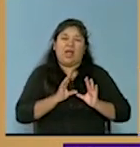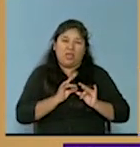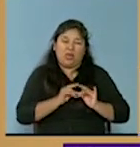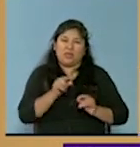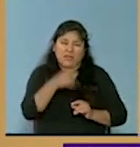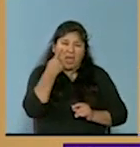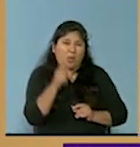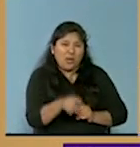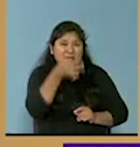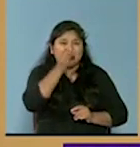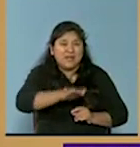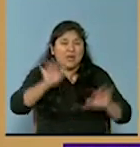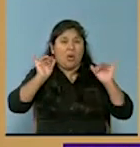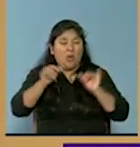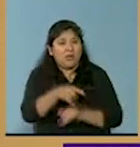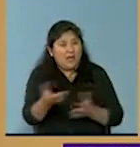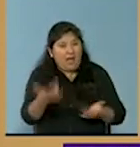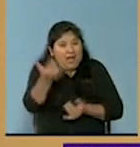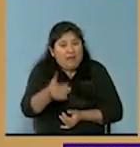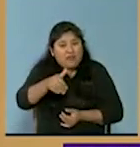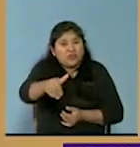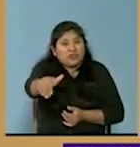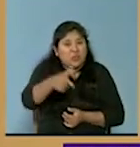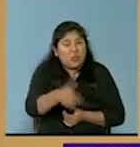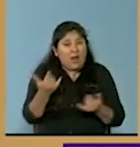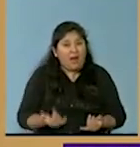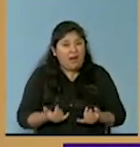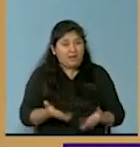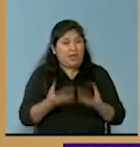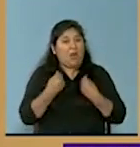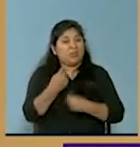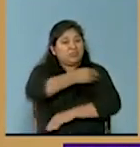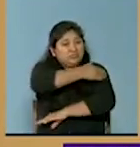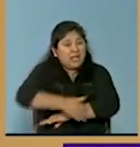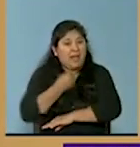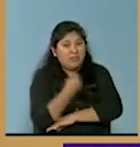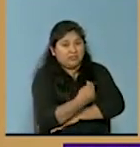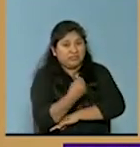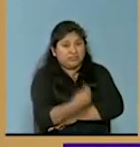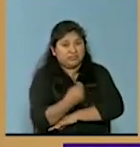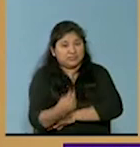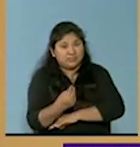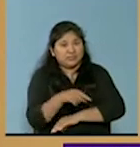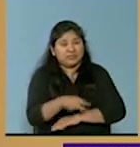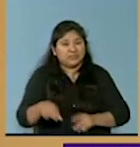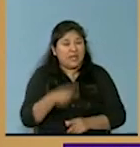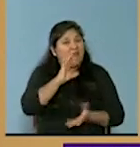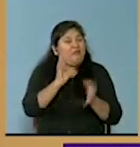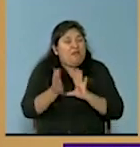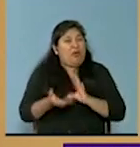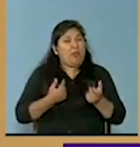todo un futuro por delante y que realmente el estar en la calle perjudica no sólo en su